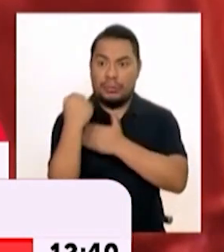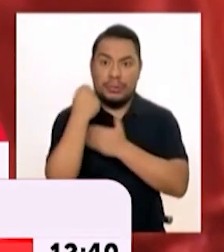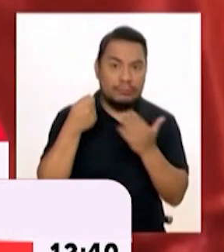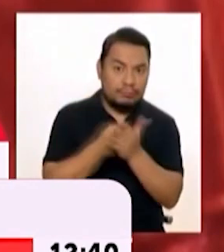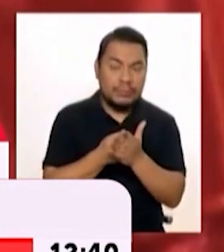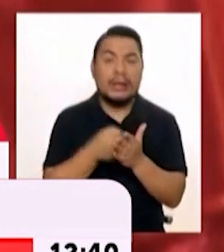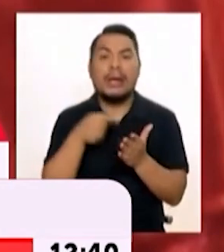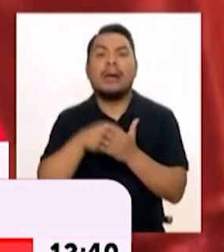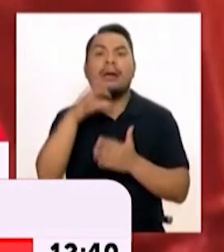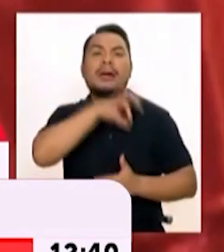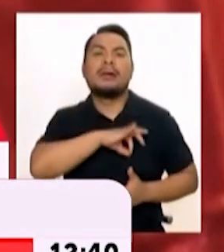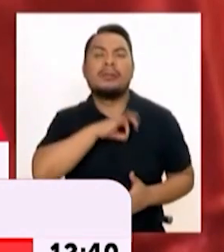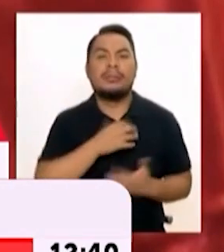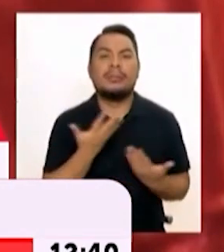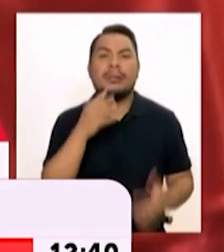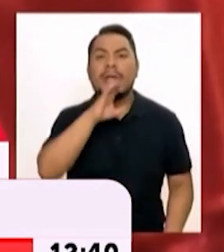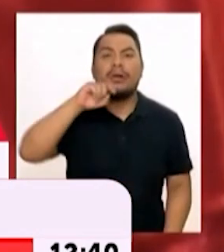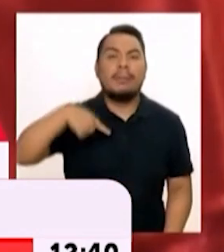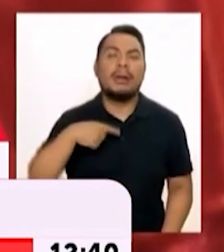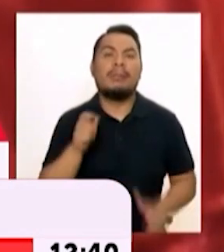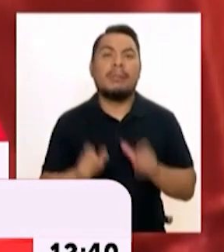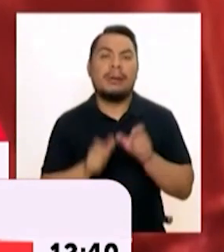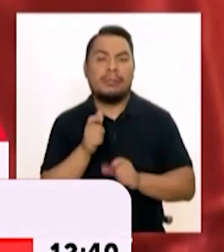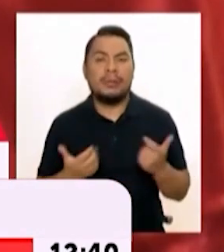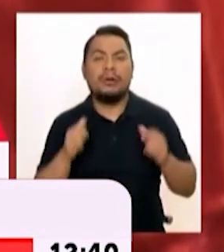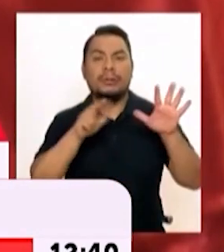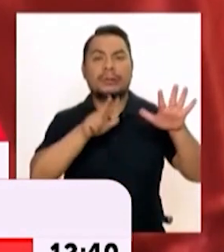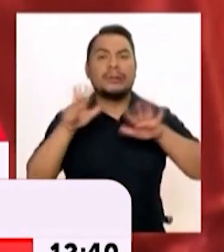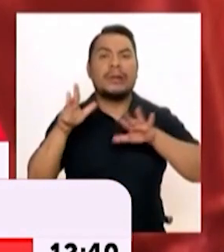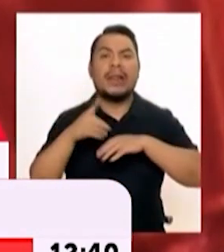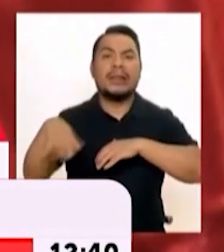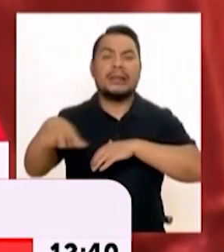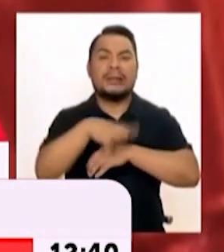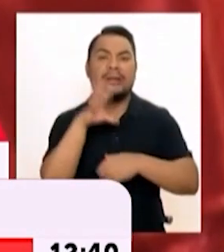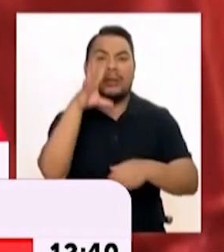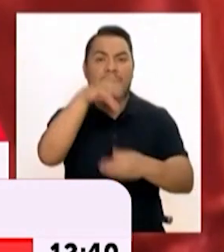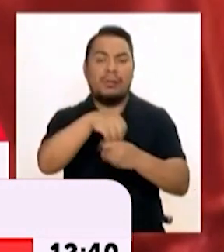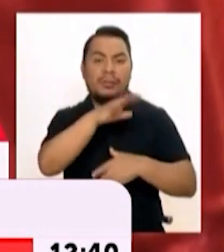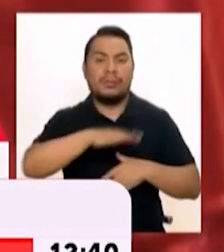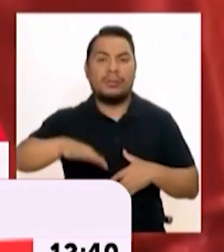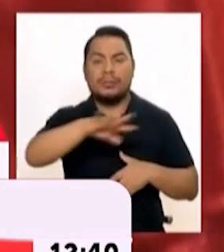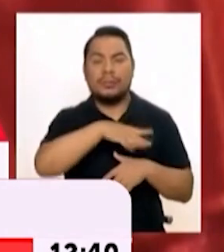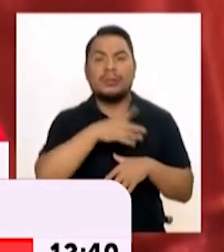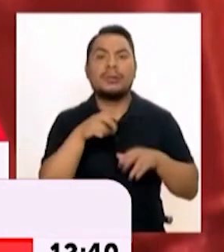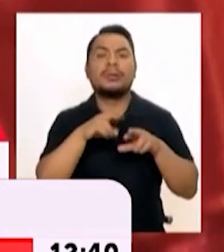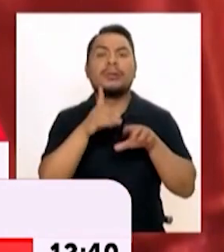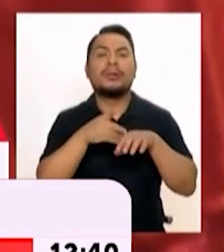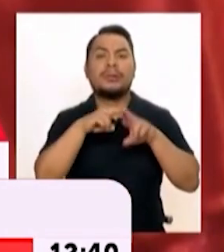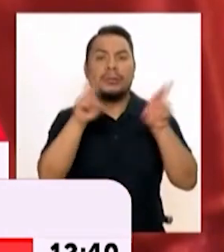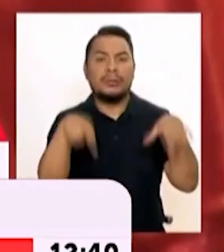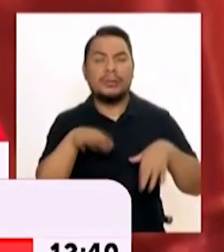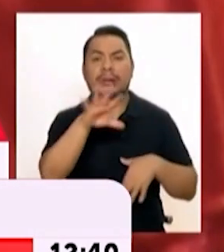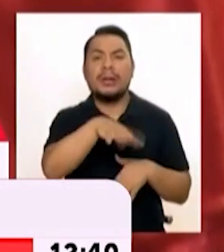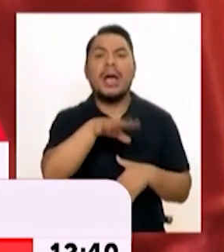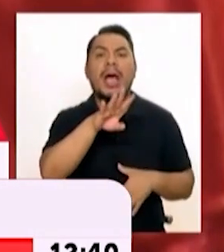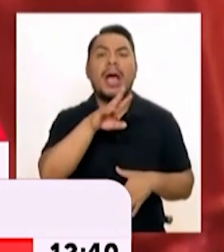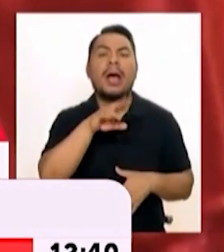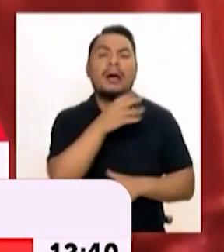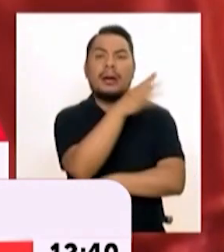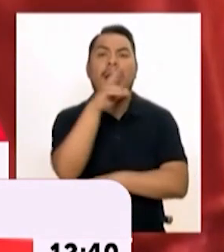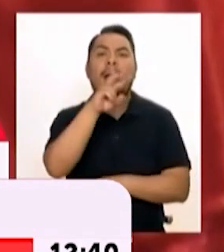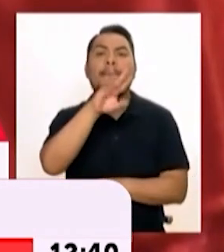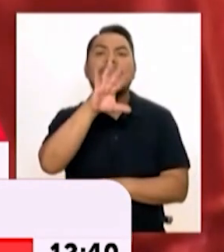desde hace 5 años, ha ejecutado 311 millones de soles en inversiones, de las cuales 74 intervenciones son en